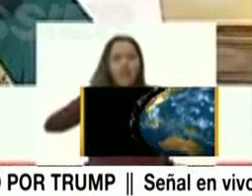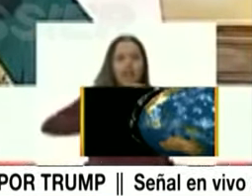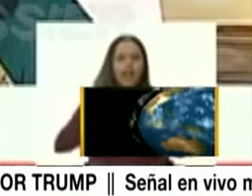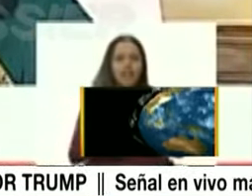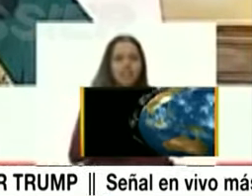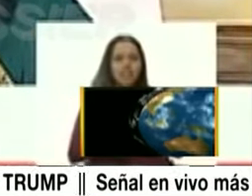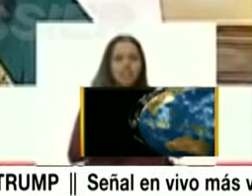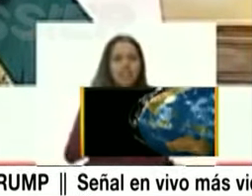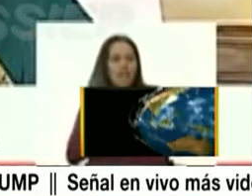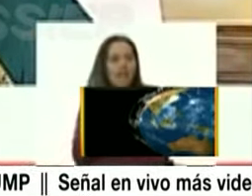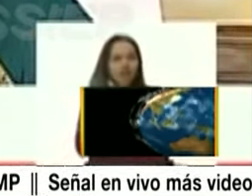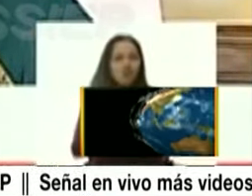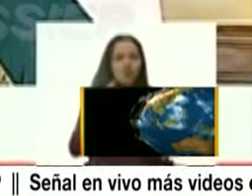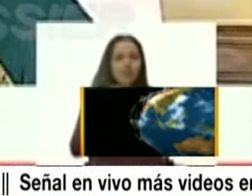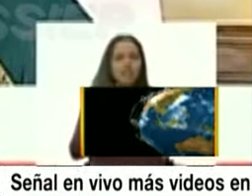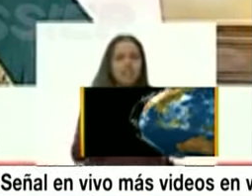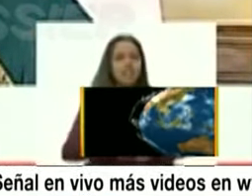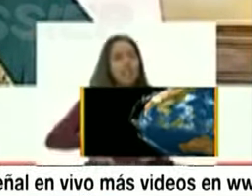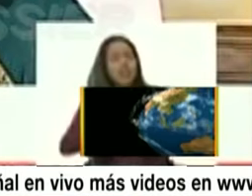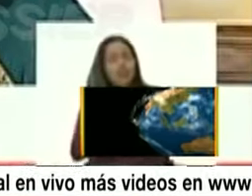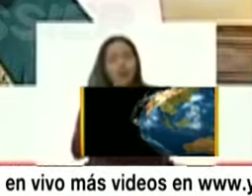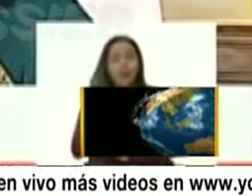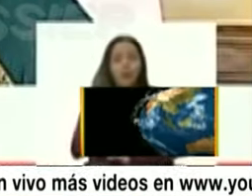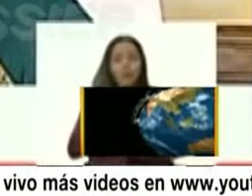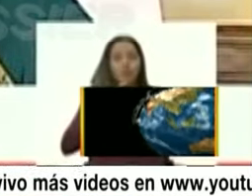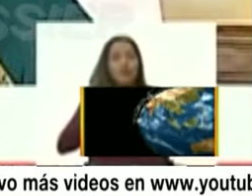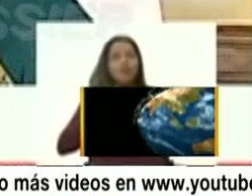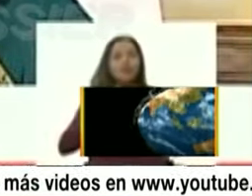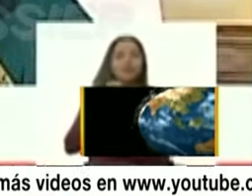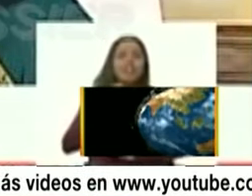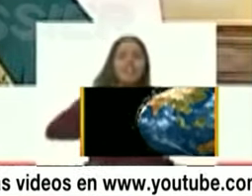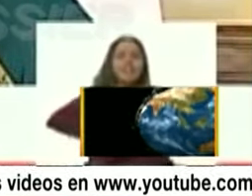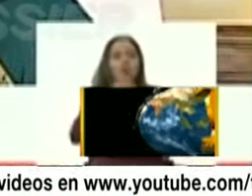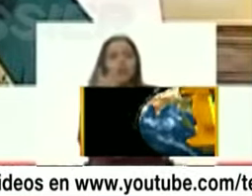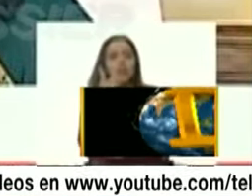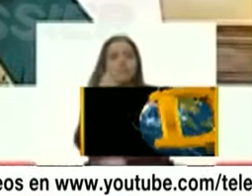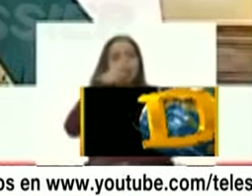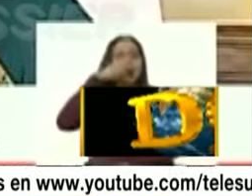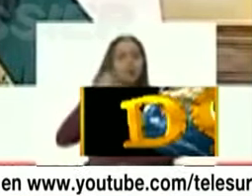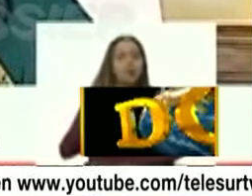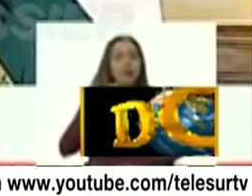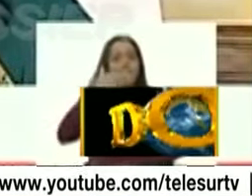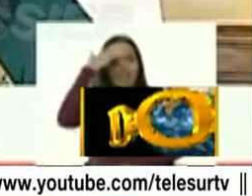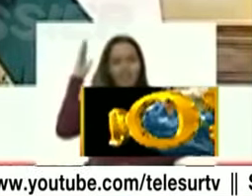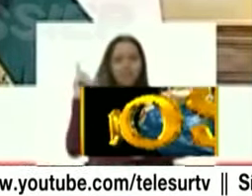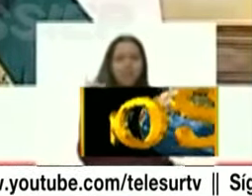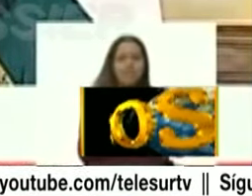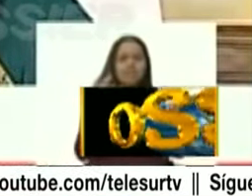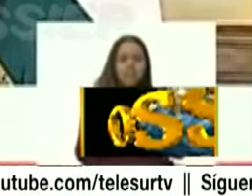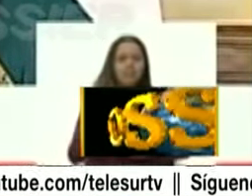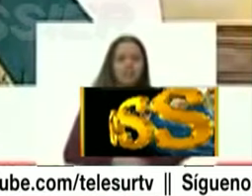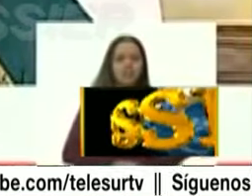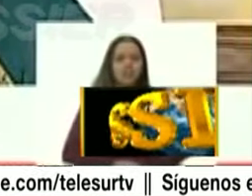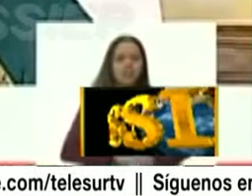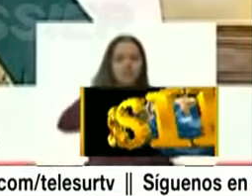por Palestina será poco para lo que merece ese pueblo árabe palestino